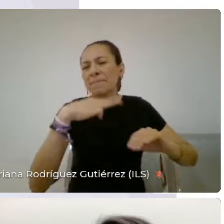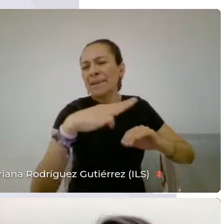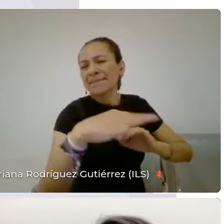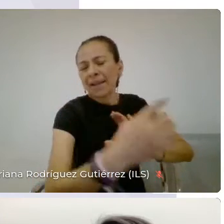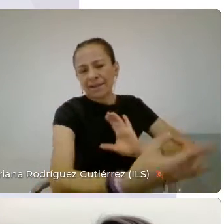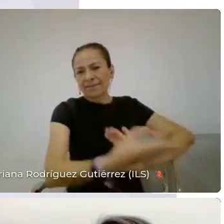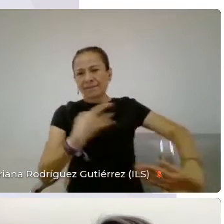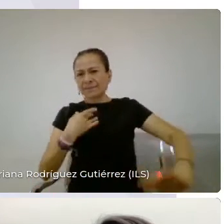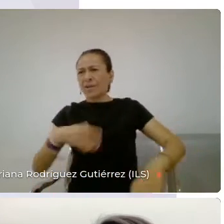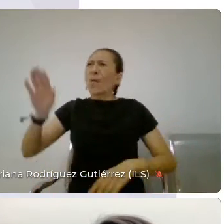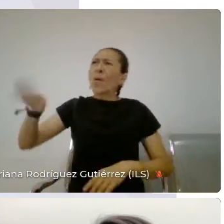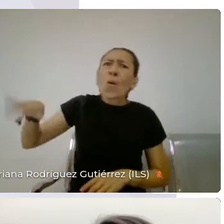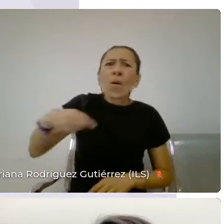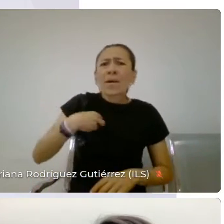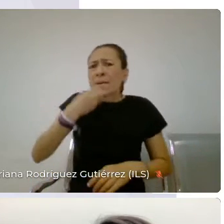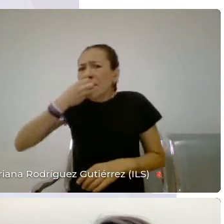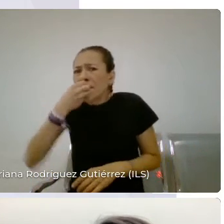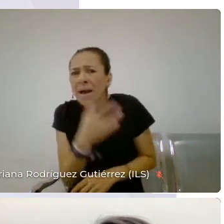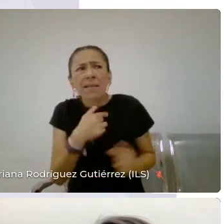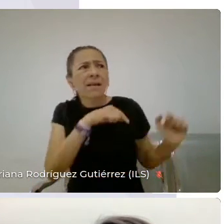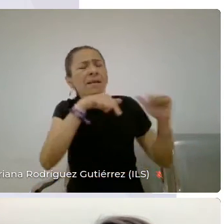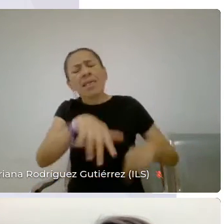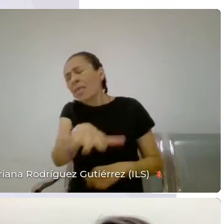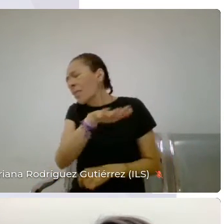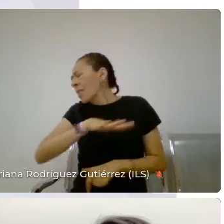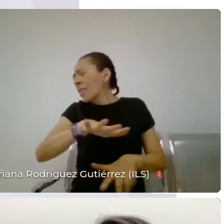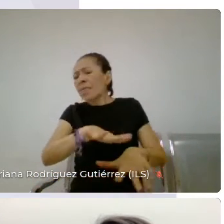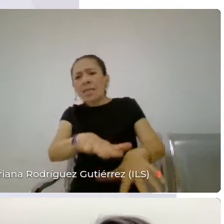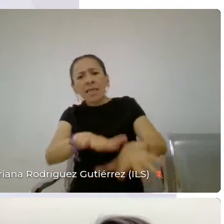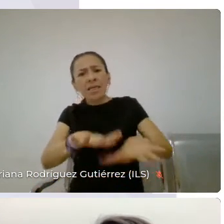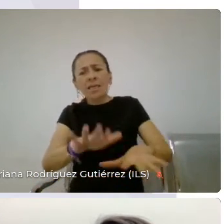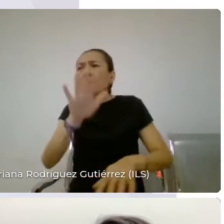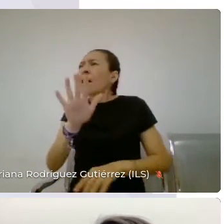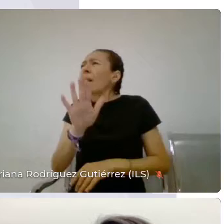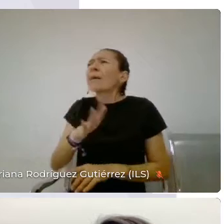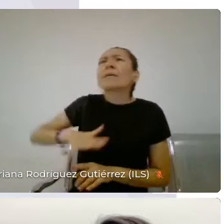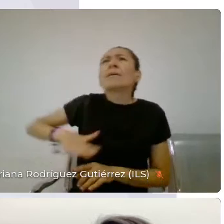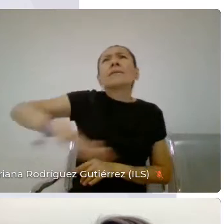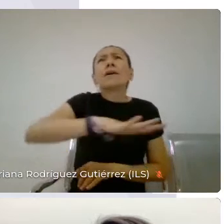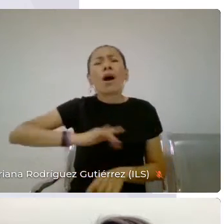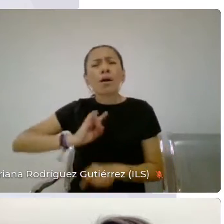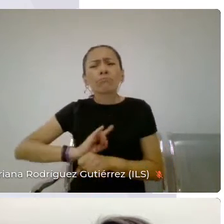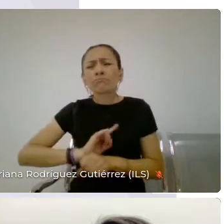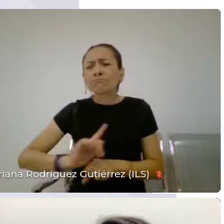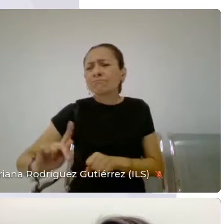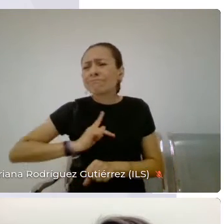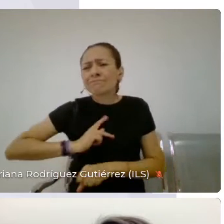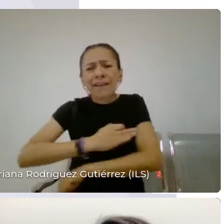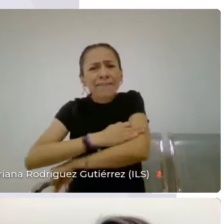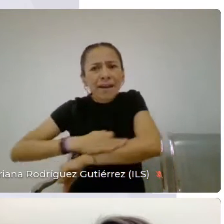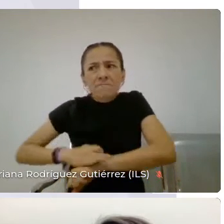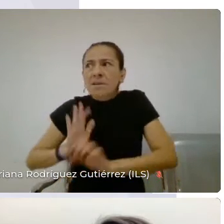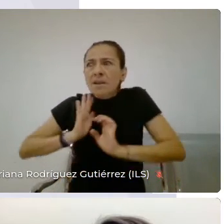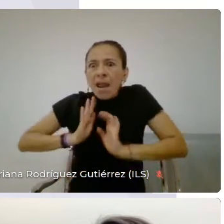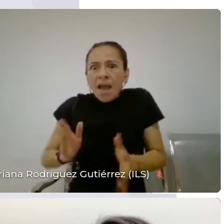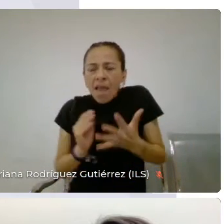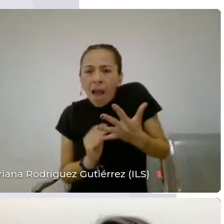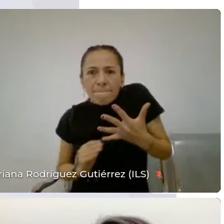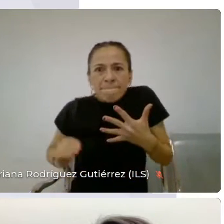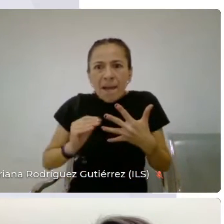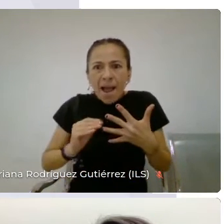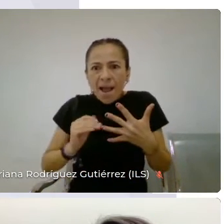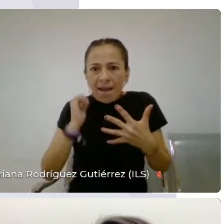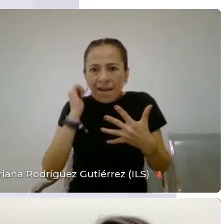siento como en mi nueva familia, aquí estoy muy cómoda, ya me dieron una promoción, me siento súper parte, quiero que